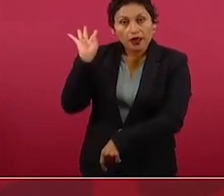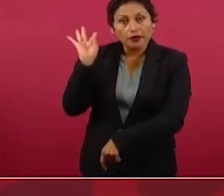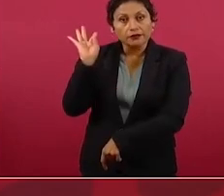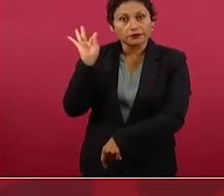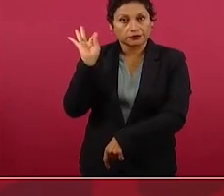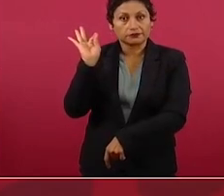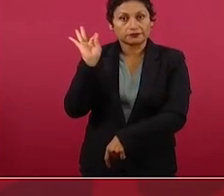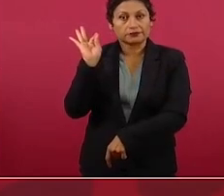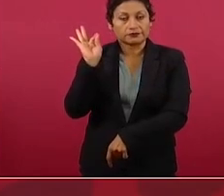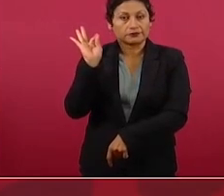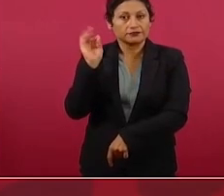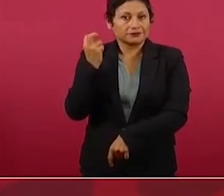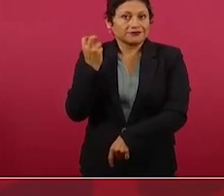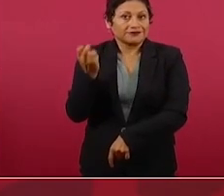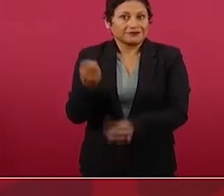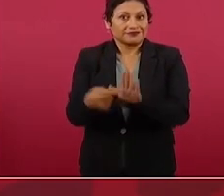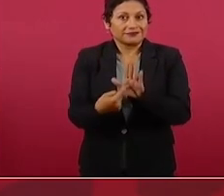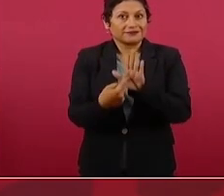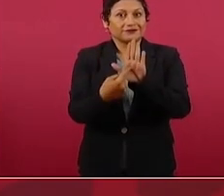no